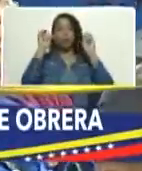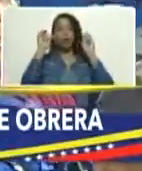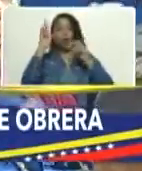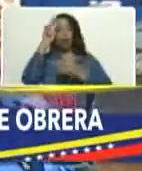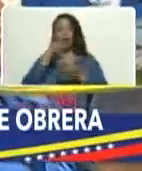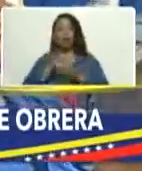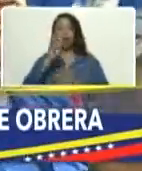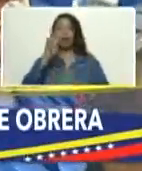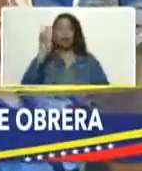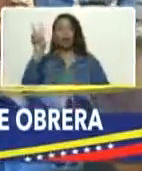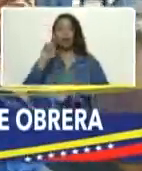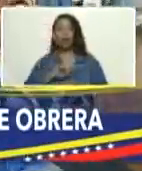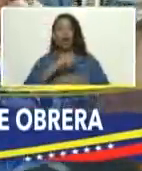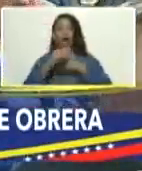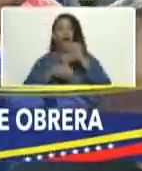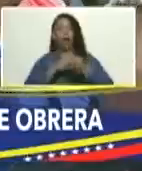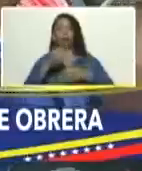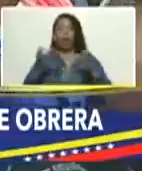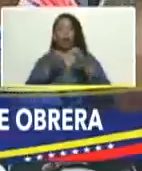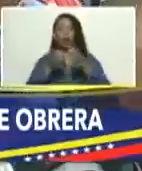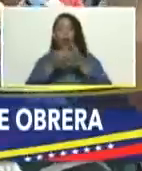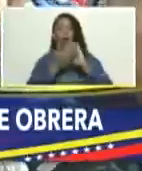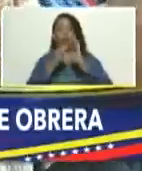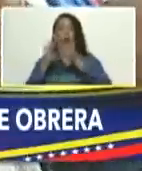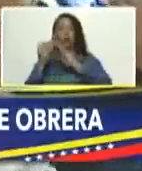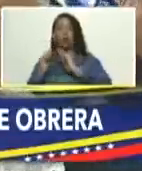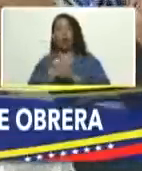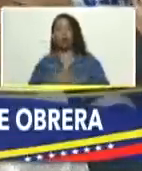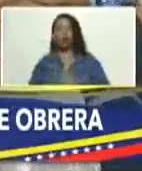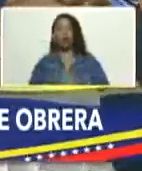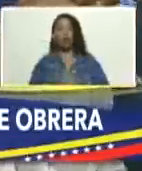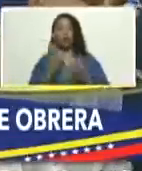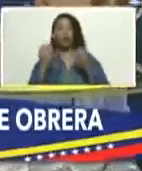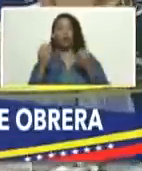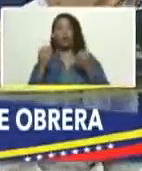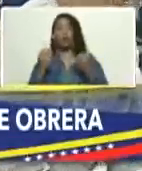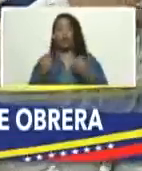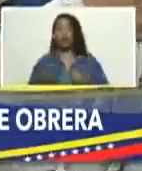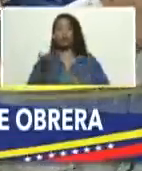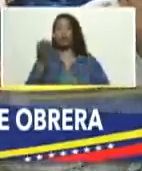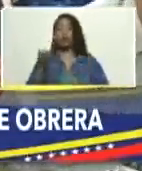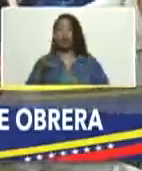2022, consolidar las bricomiles, muy importante.